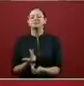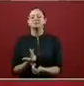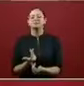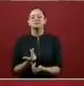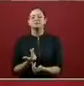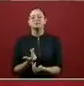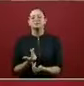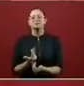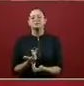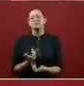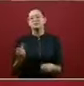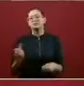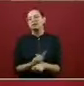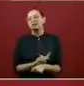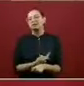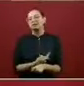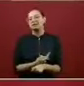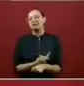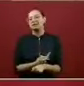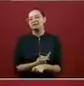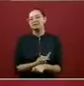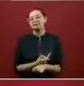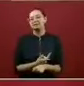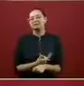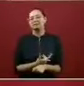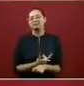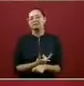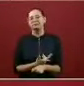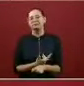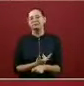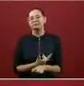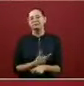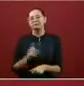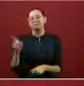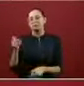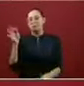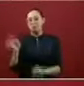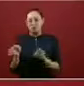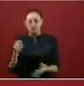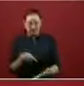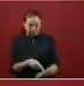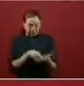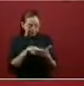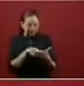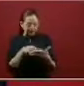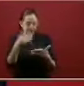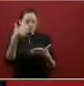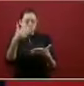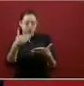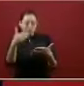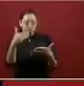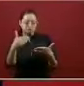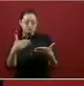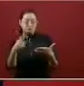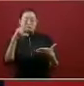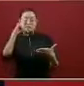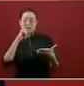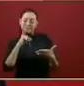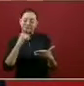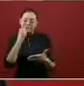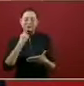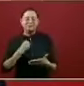y que esto da pie para que un juez deje en libertad a un presunto